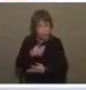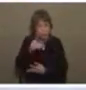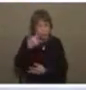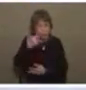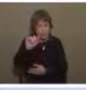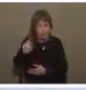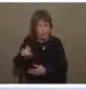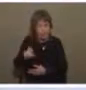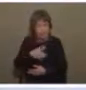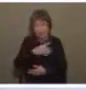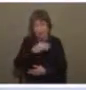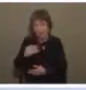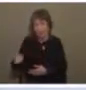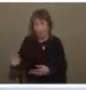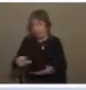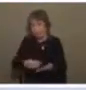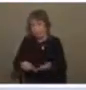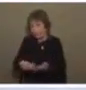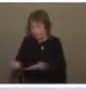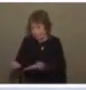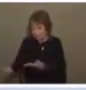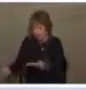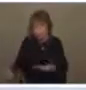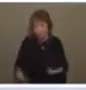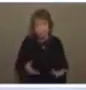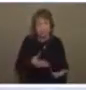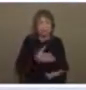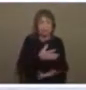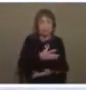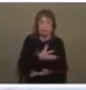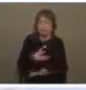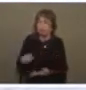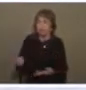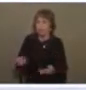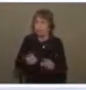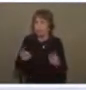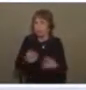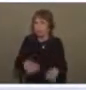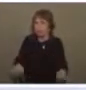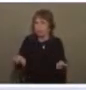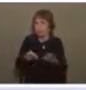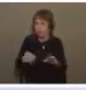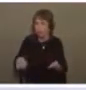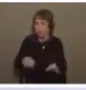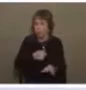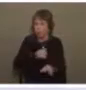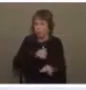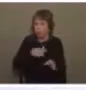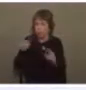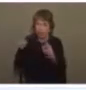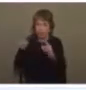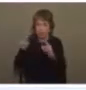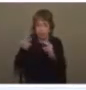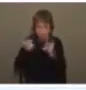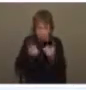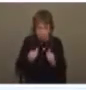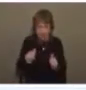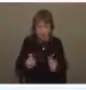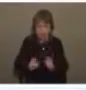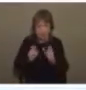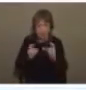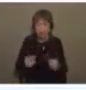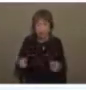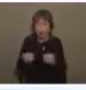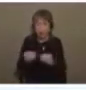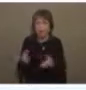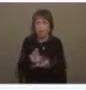es extremadamente importante que busquemos formas inmediatas de darle más dinero a esas familias más necesitadas. A esos efectos